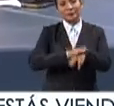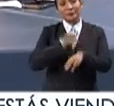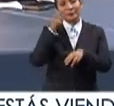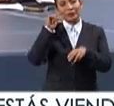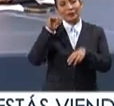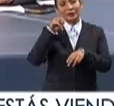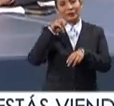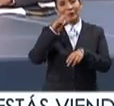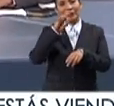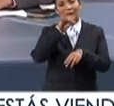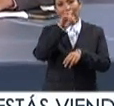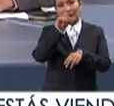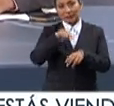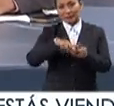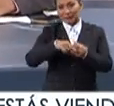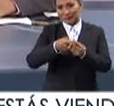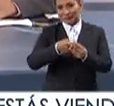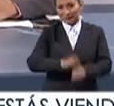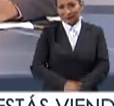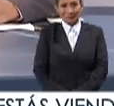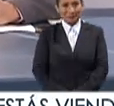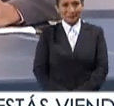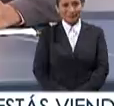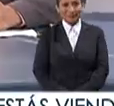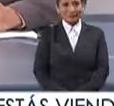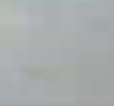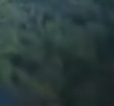más estrés interfaz estamos iniciando